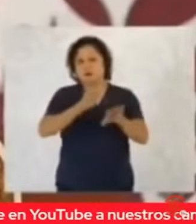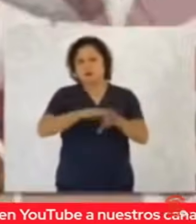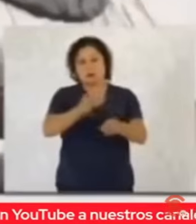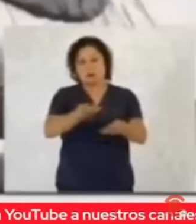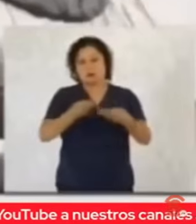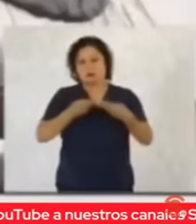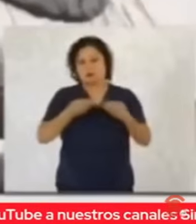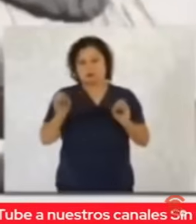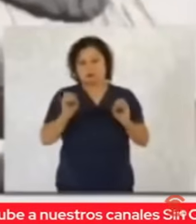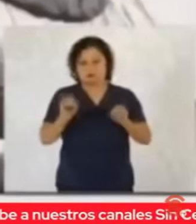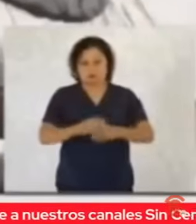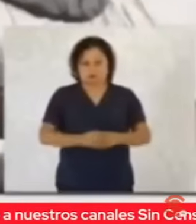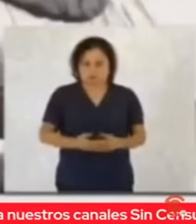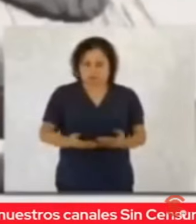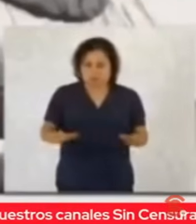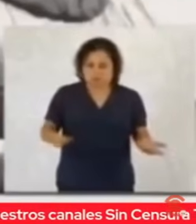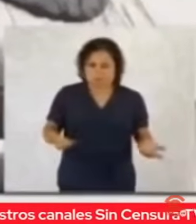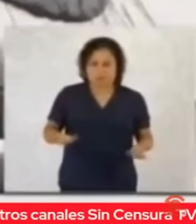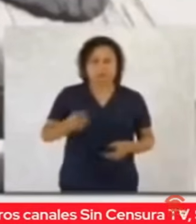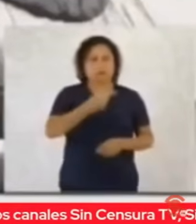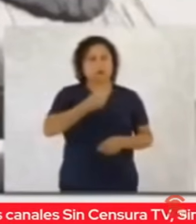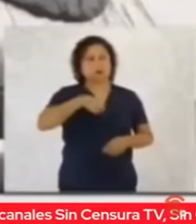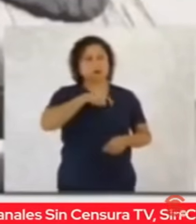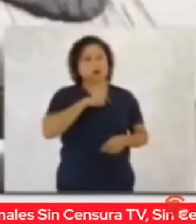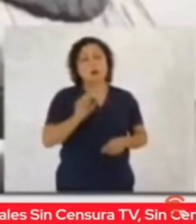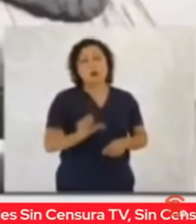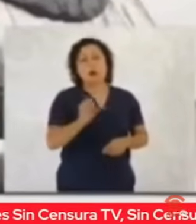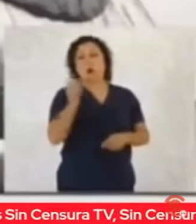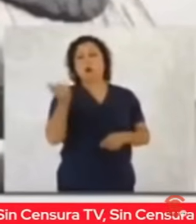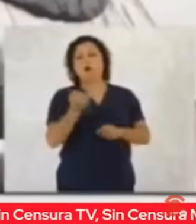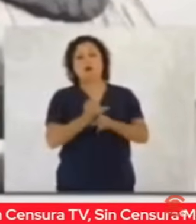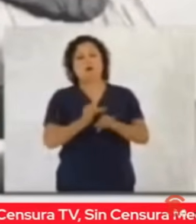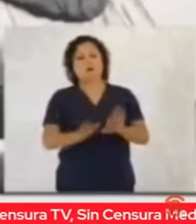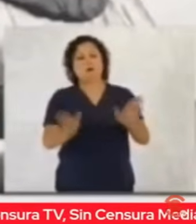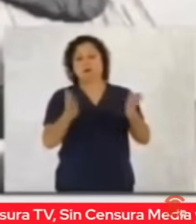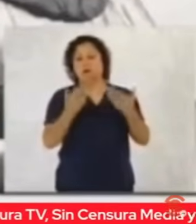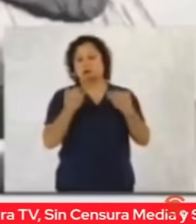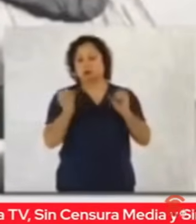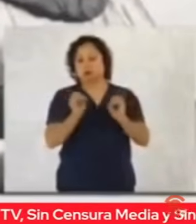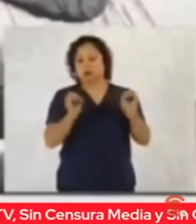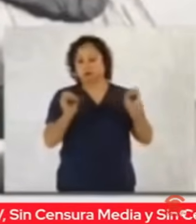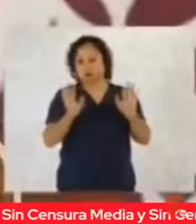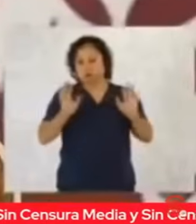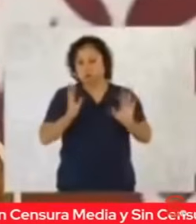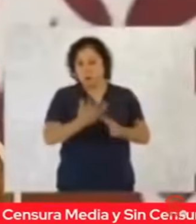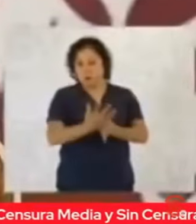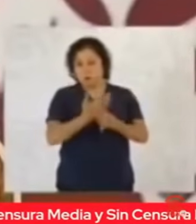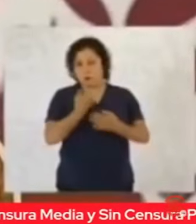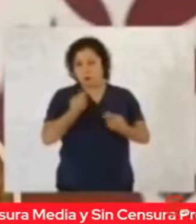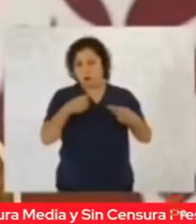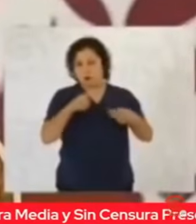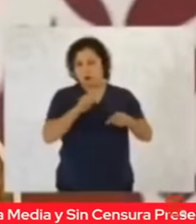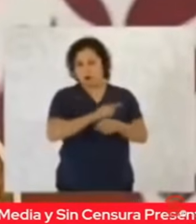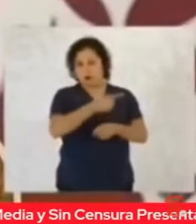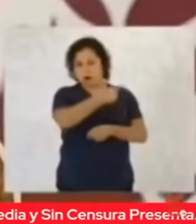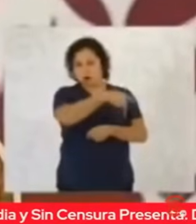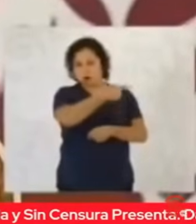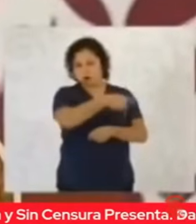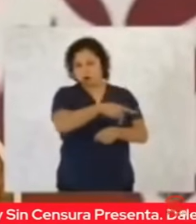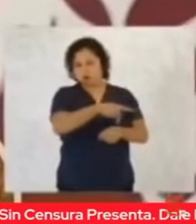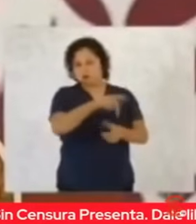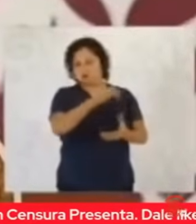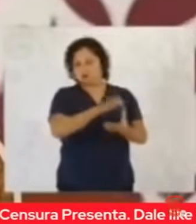Entonces, pues no podemos seguir opinando hasta no recibir mayor información. Por cierto, sí quiero aclarar